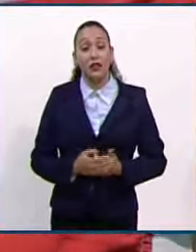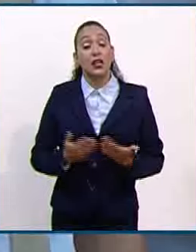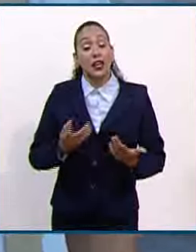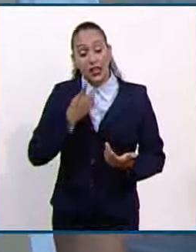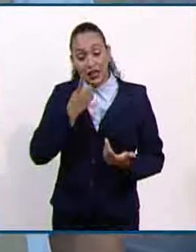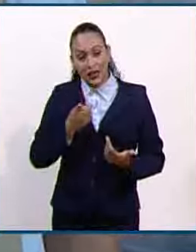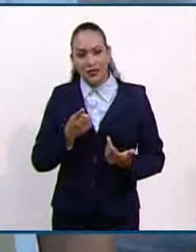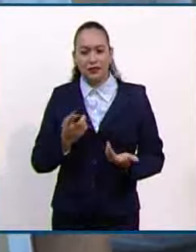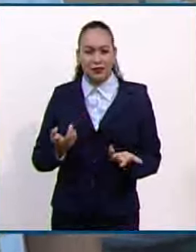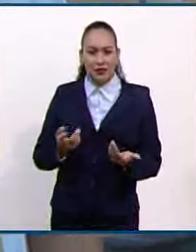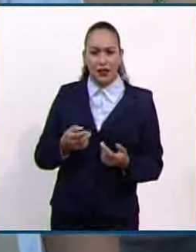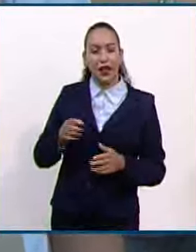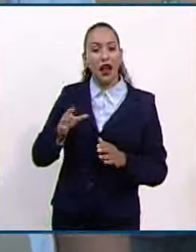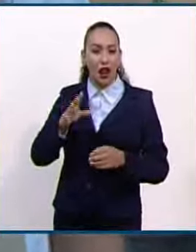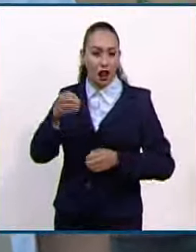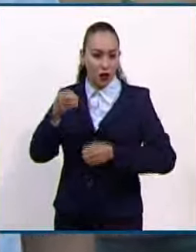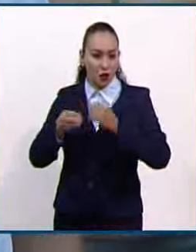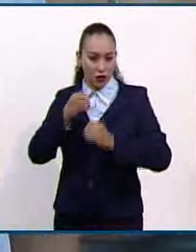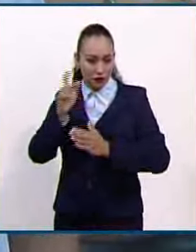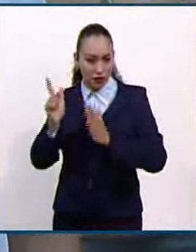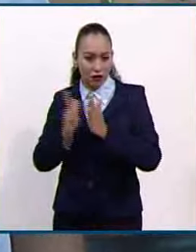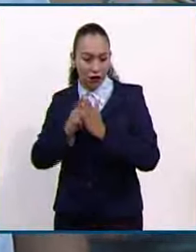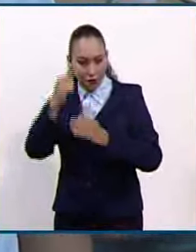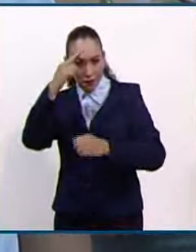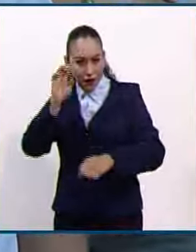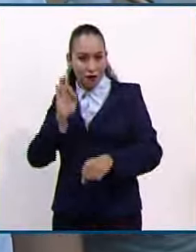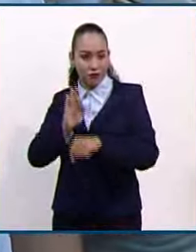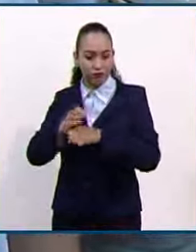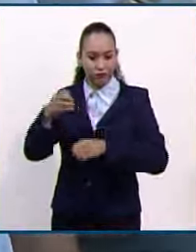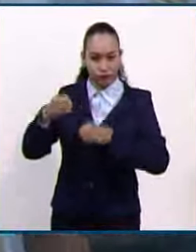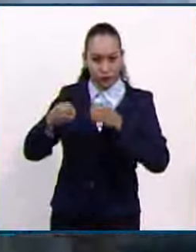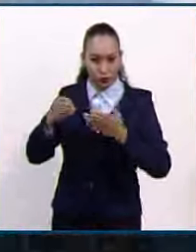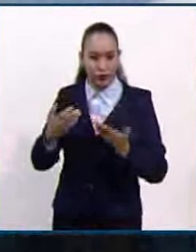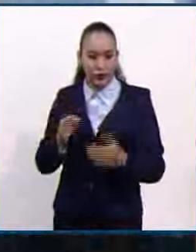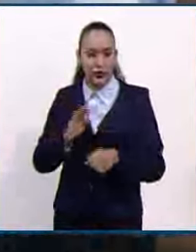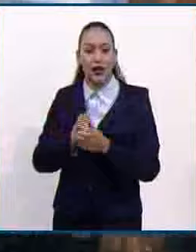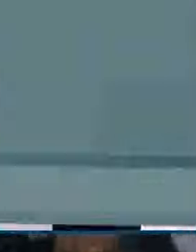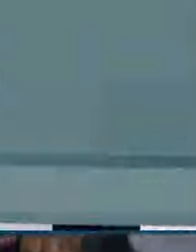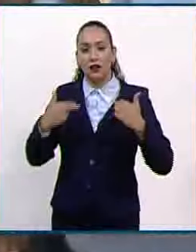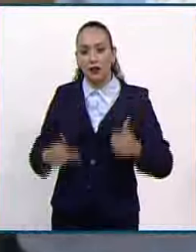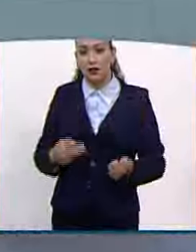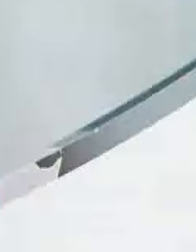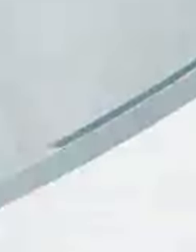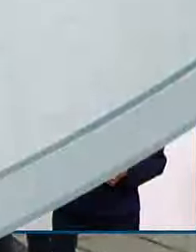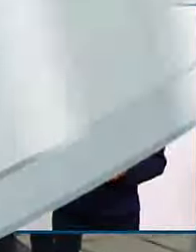reciente reforma al juicio de amparo, que limita el alcance de las suspensiones.